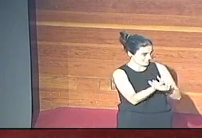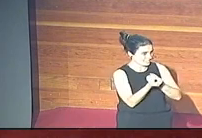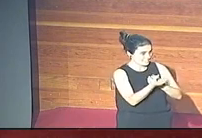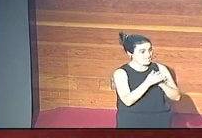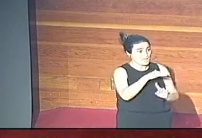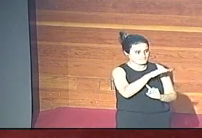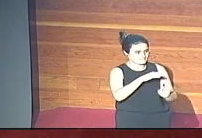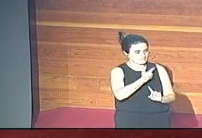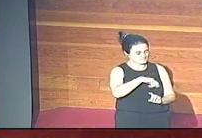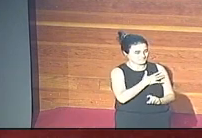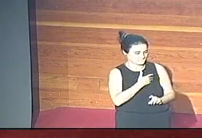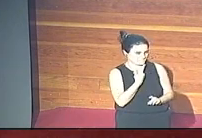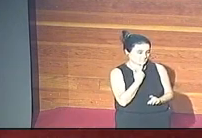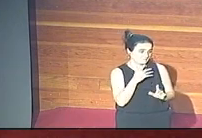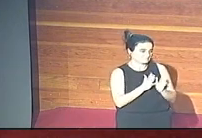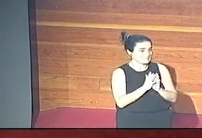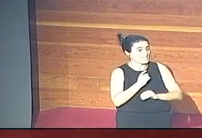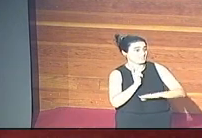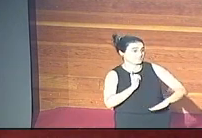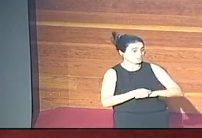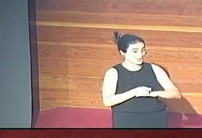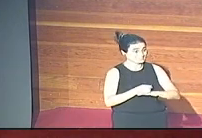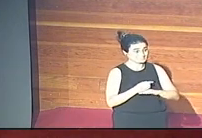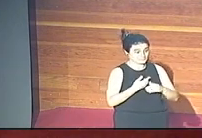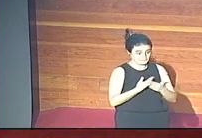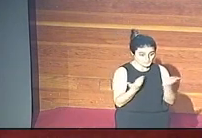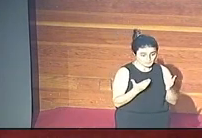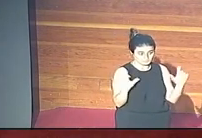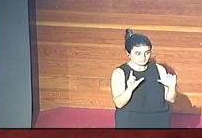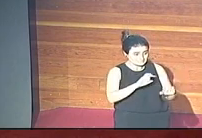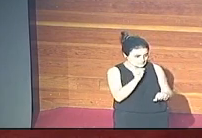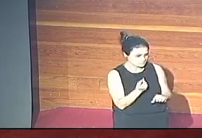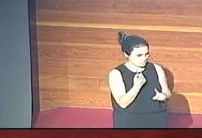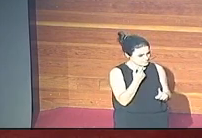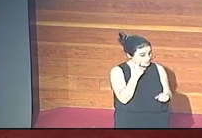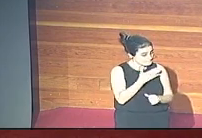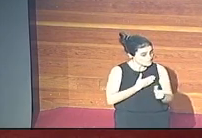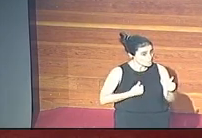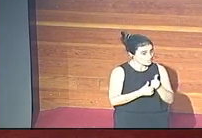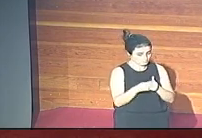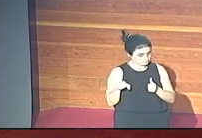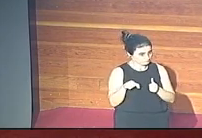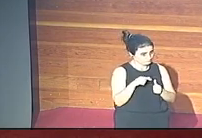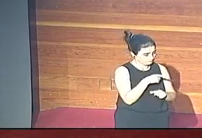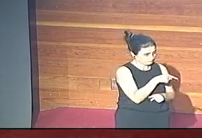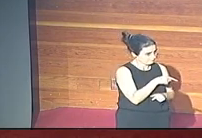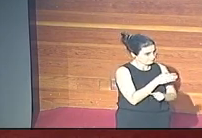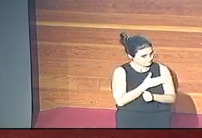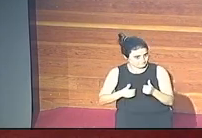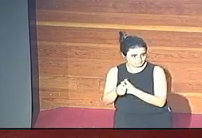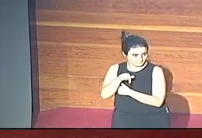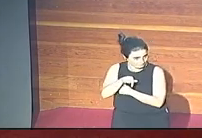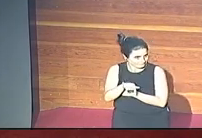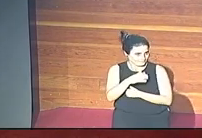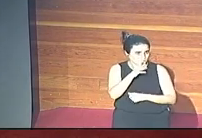a los directores de los medios a lo mejor hay que cambiar esas prioridades y dar más espacio para que